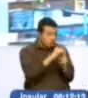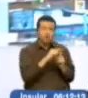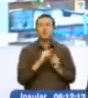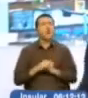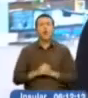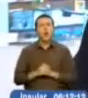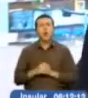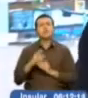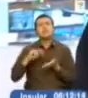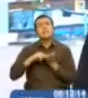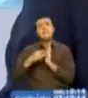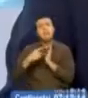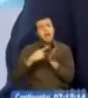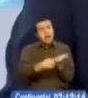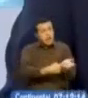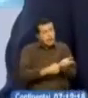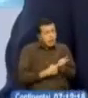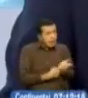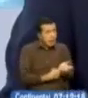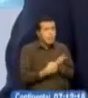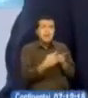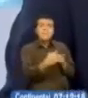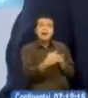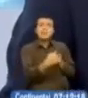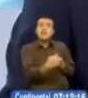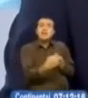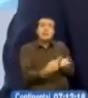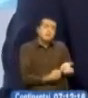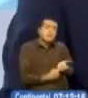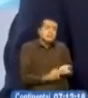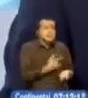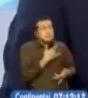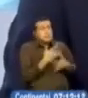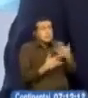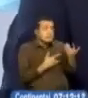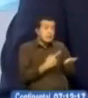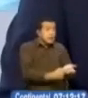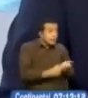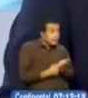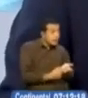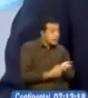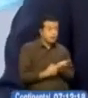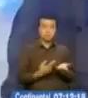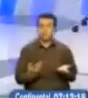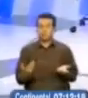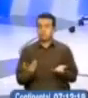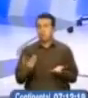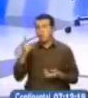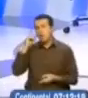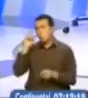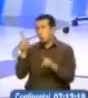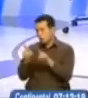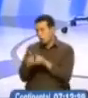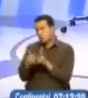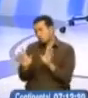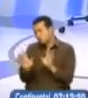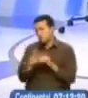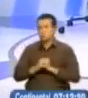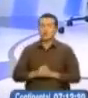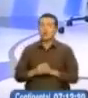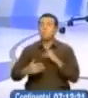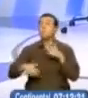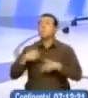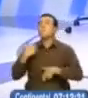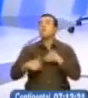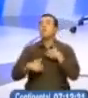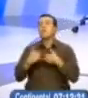sea, confrontar significa debatir. Es que, no sé. Apasionadamente o no apasionadamente, pero. De acuerdo. O sea, digo, ahí el problema es